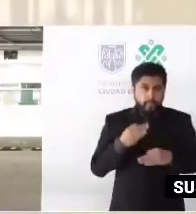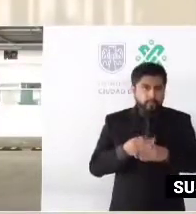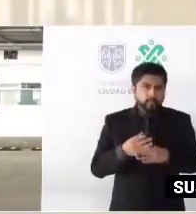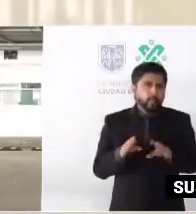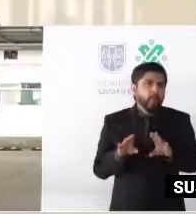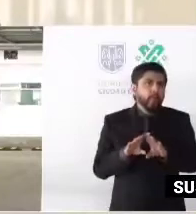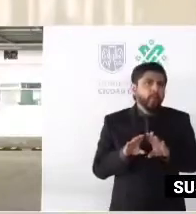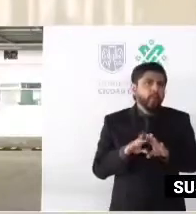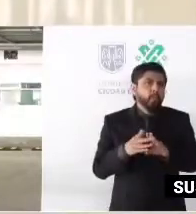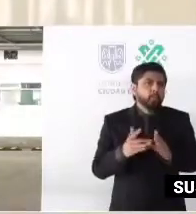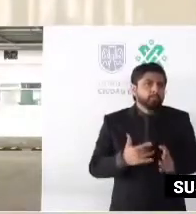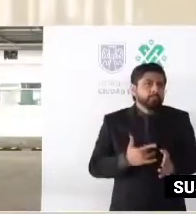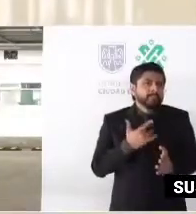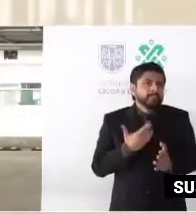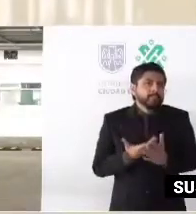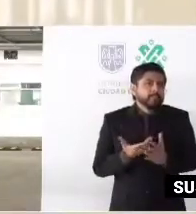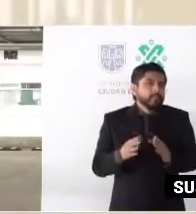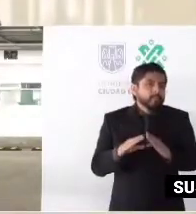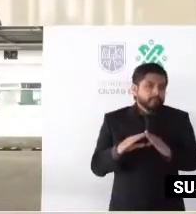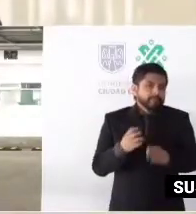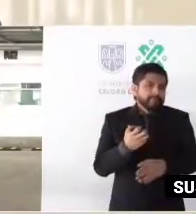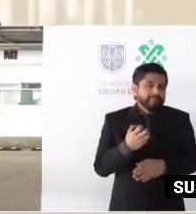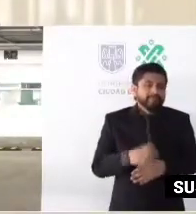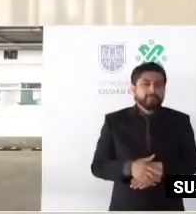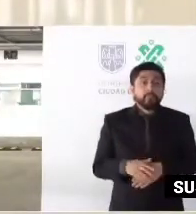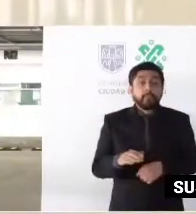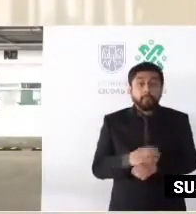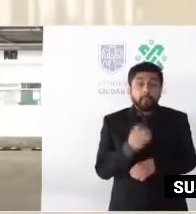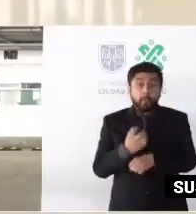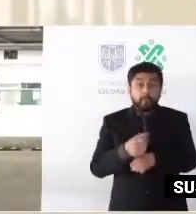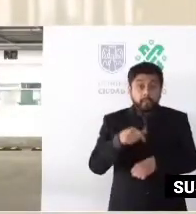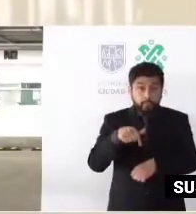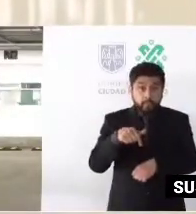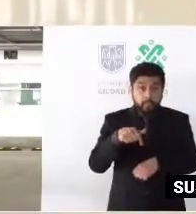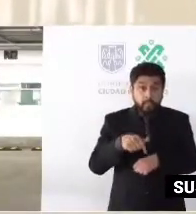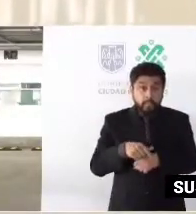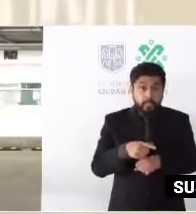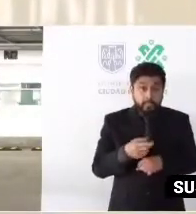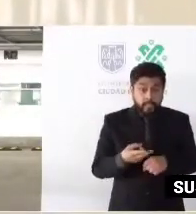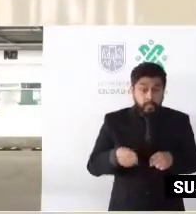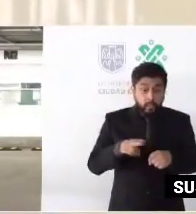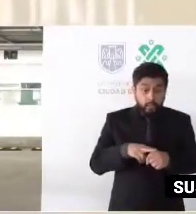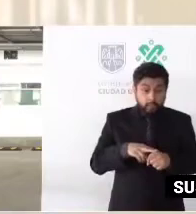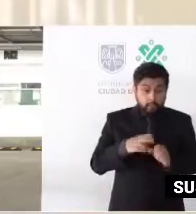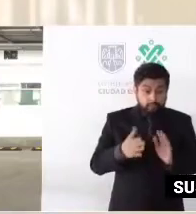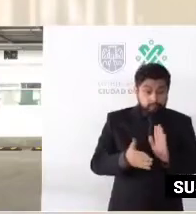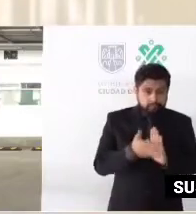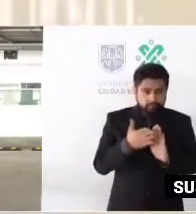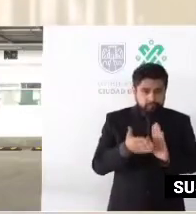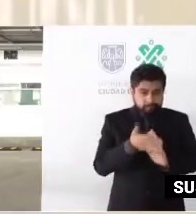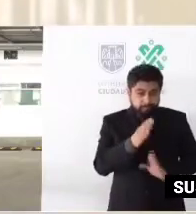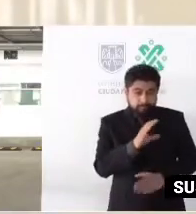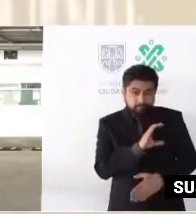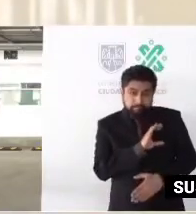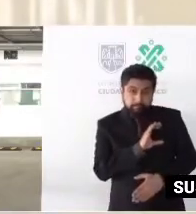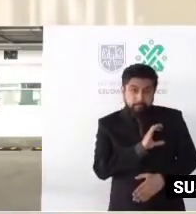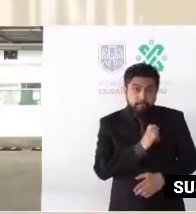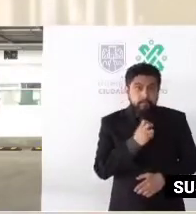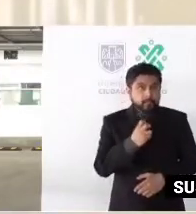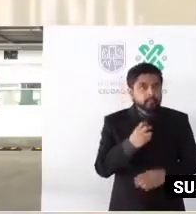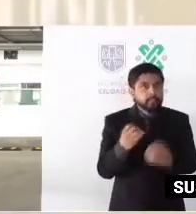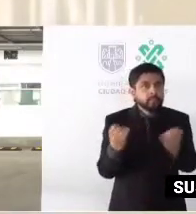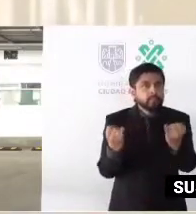casa. Por eso el cariño con que está hecho este hospital refleja también el cariño que